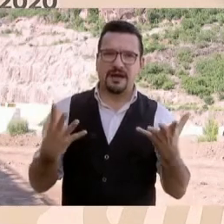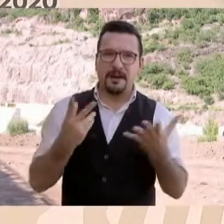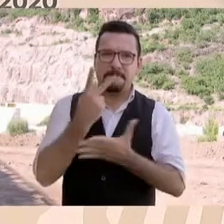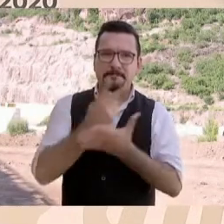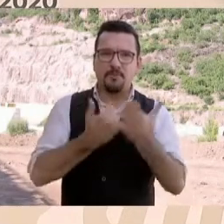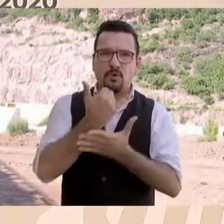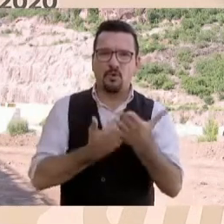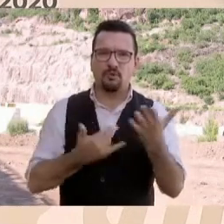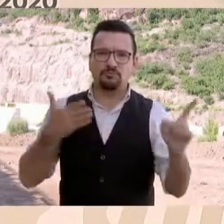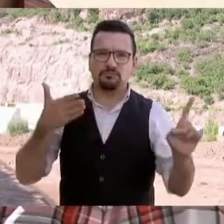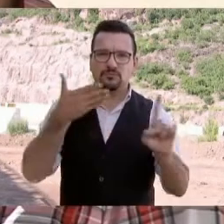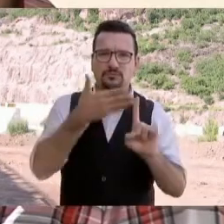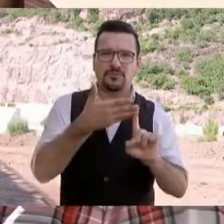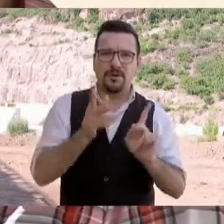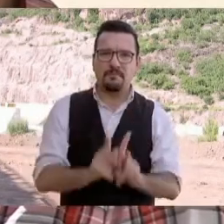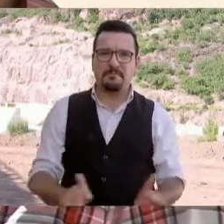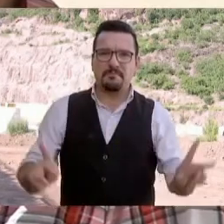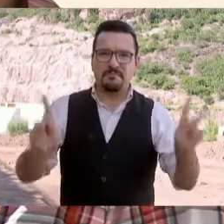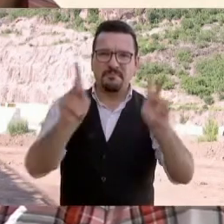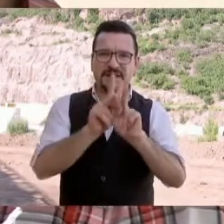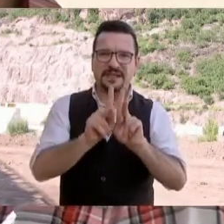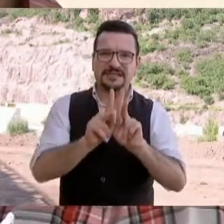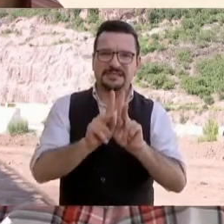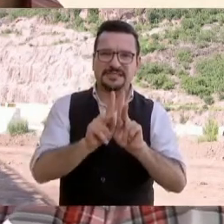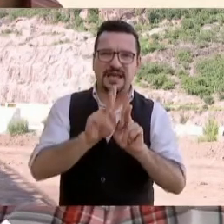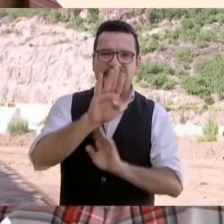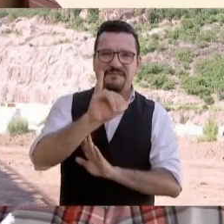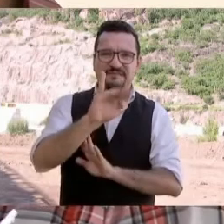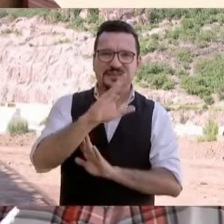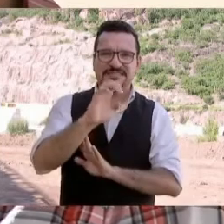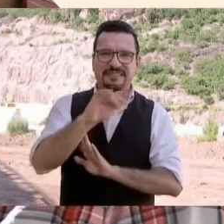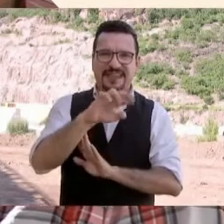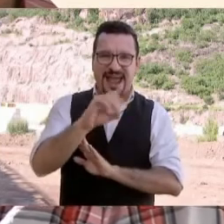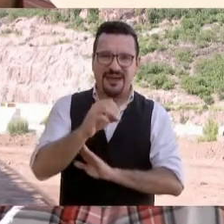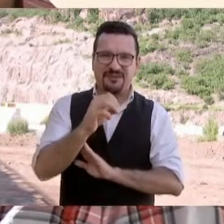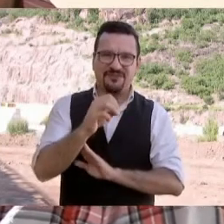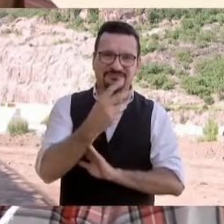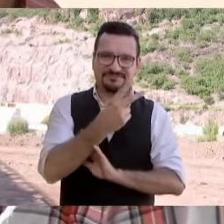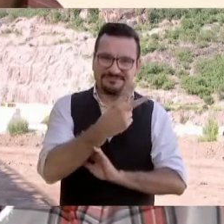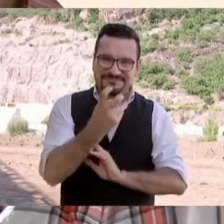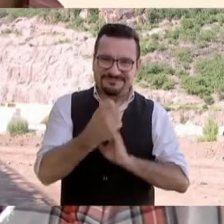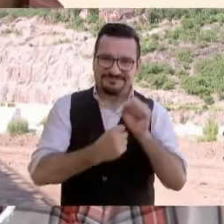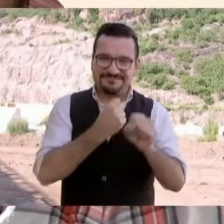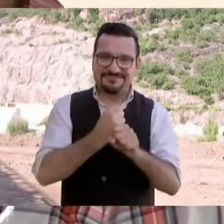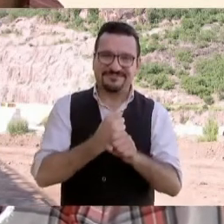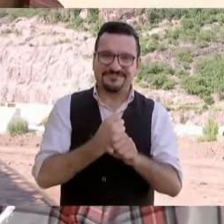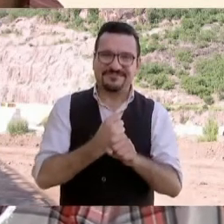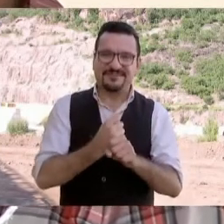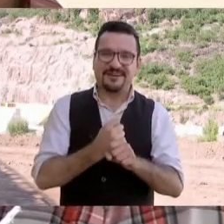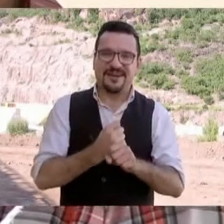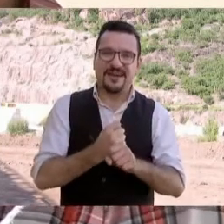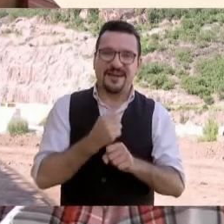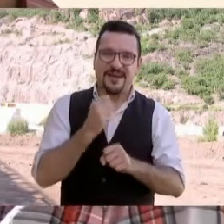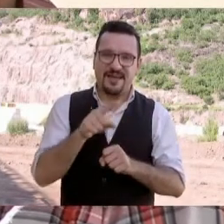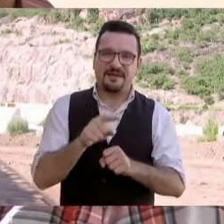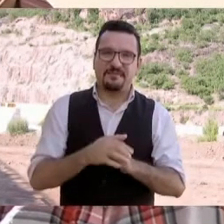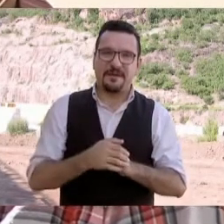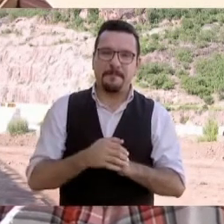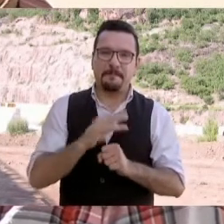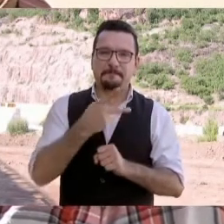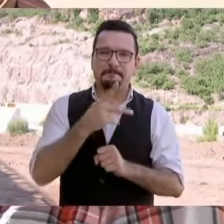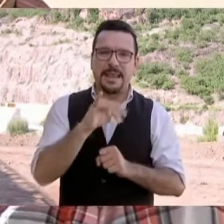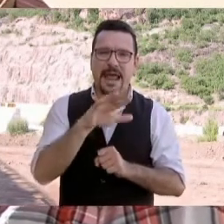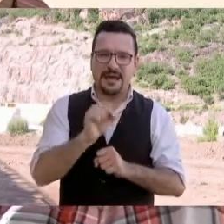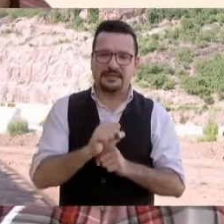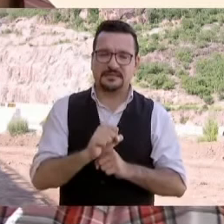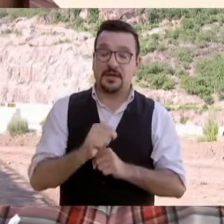de presa bicentenario quiere que creo que es un beneficio para las tribus y nosotros les pedimos